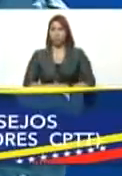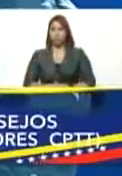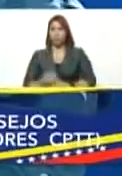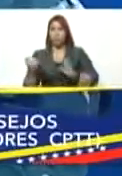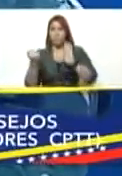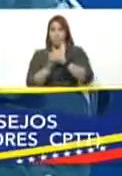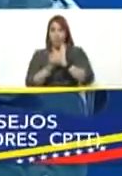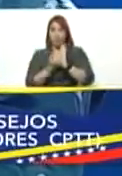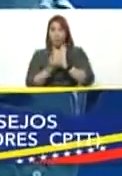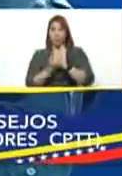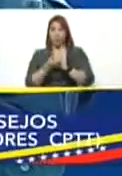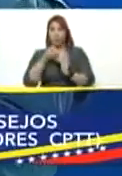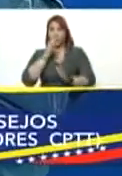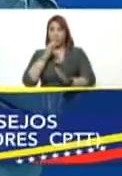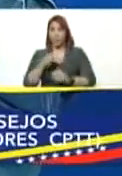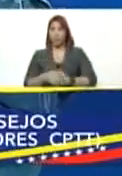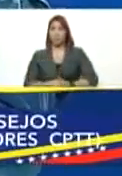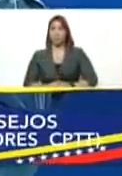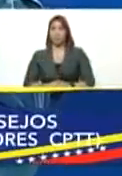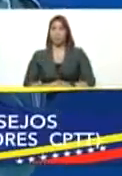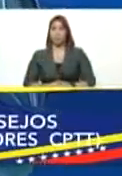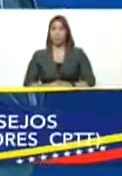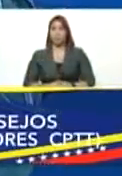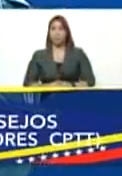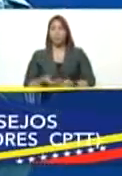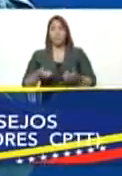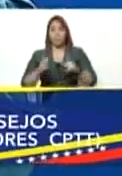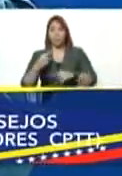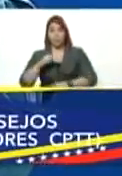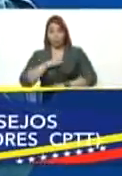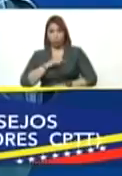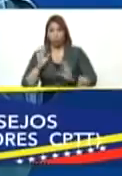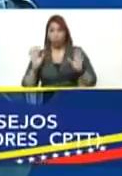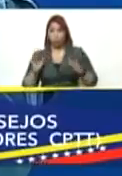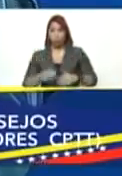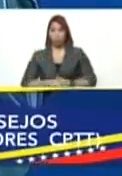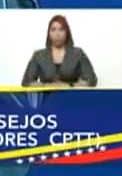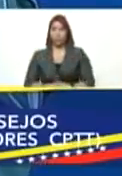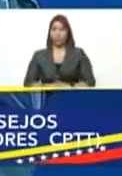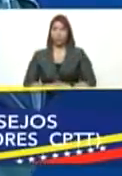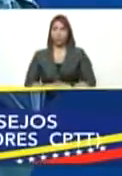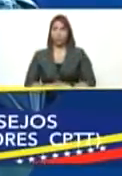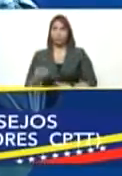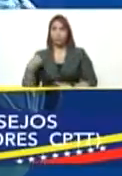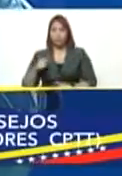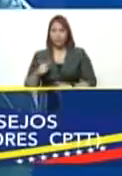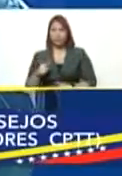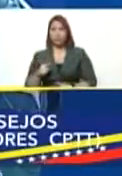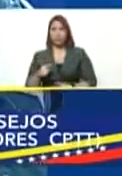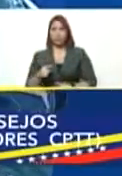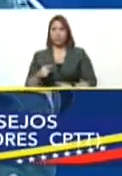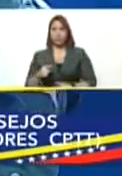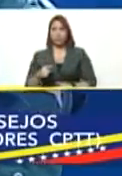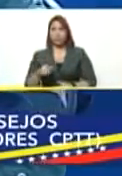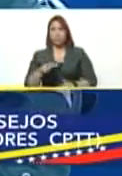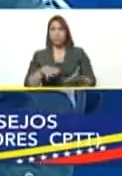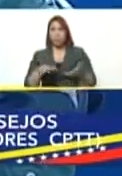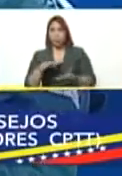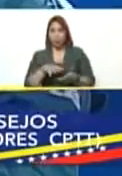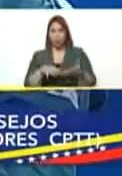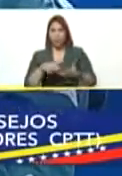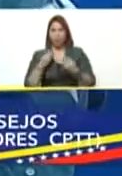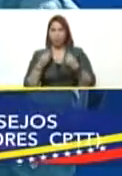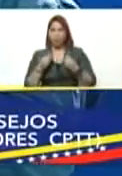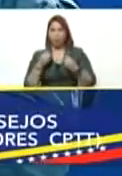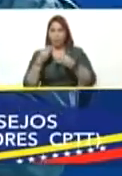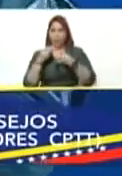café. Otras sacan una. Esto nos ha permitido a nosotros tener problemas con la materia prima.